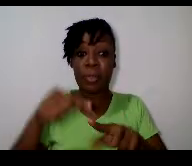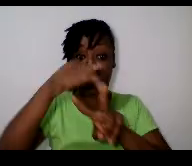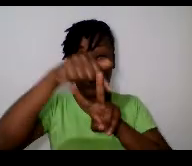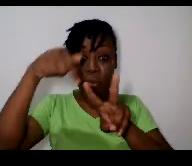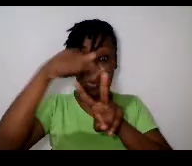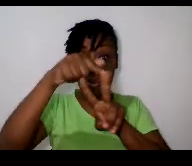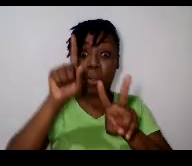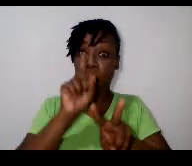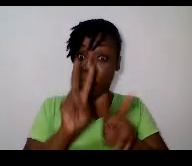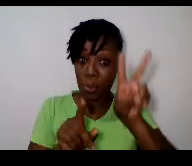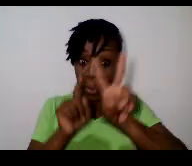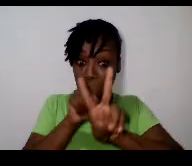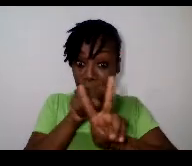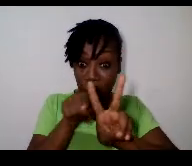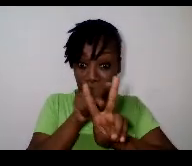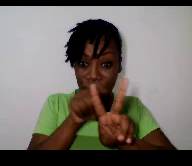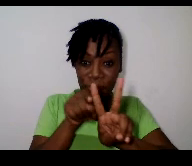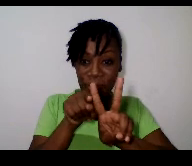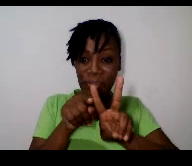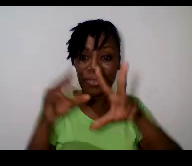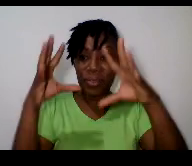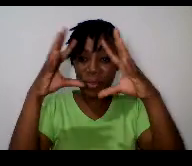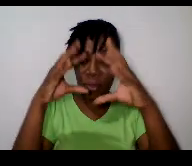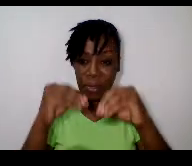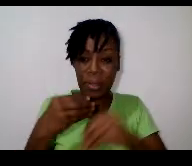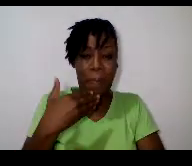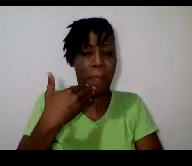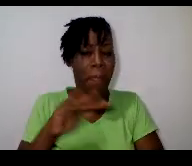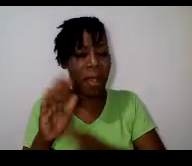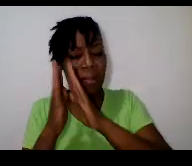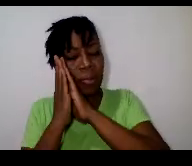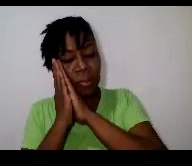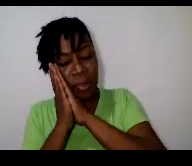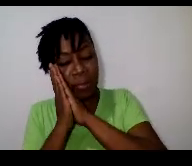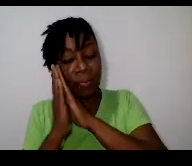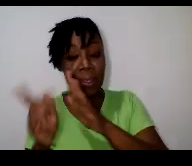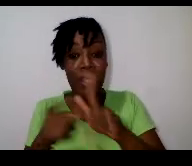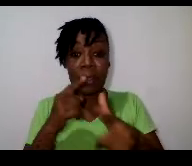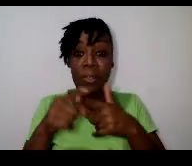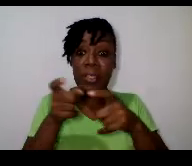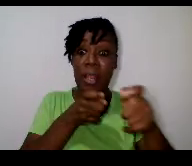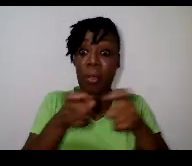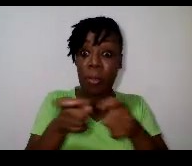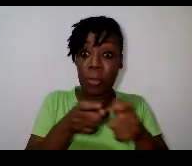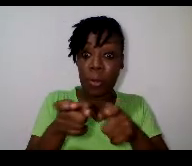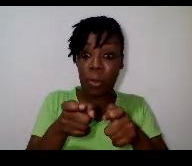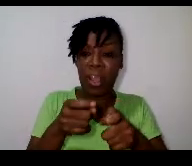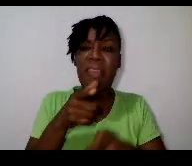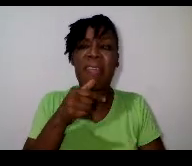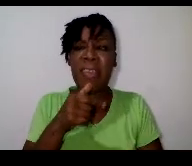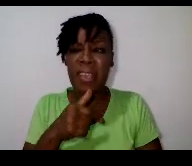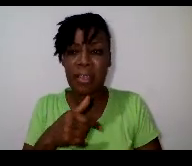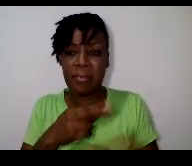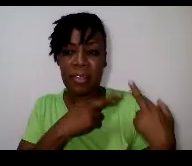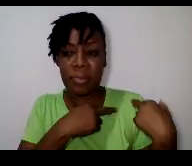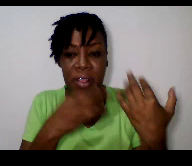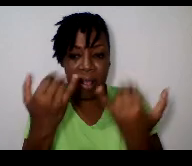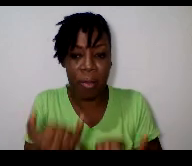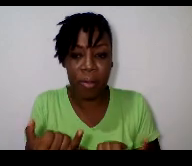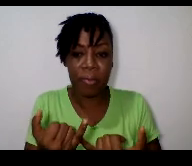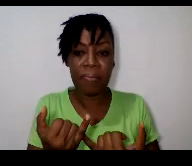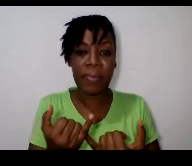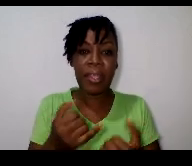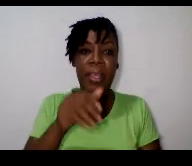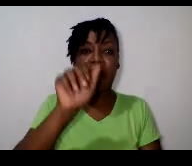dormir, con solo 2 noches, ya el control lo va a agarrar la amígdala. Eso significa que con solo 2 noches vamos a